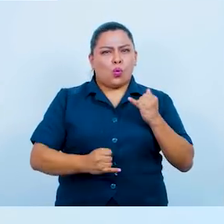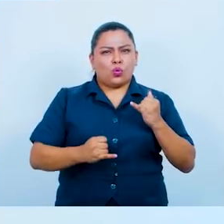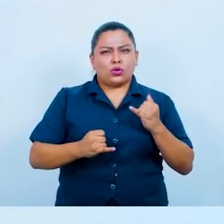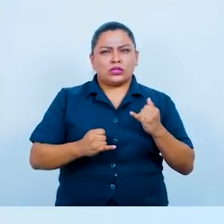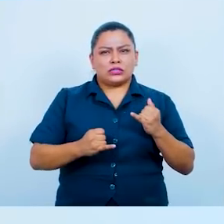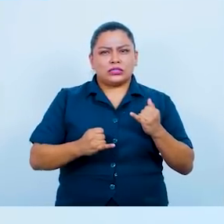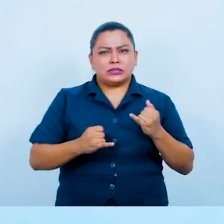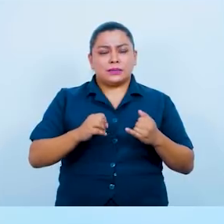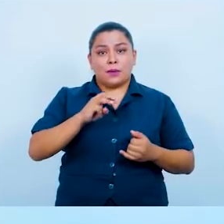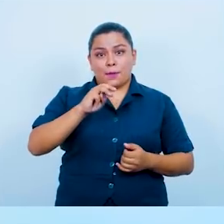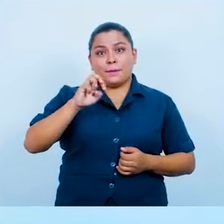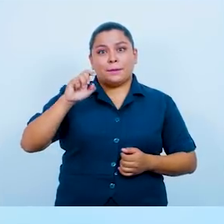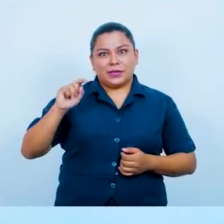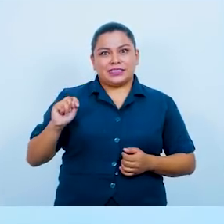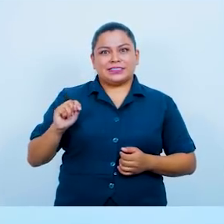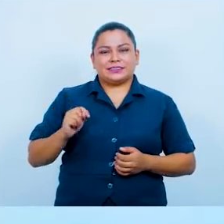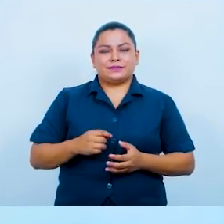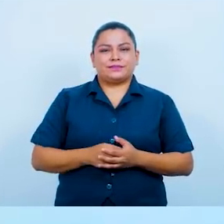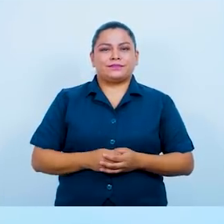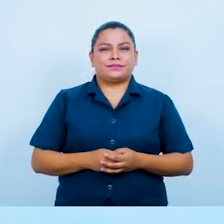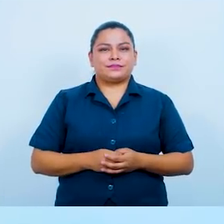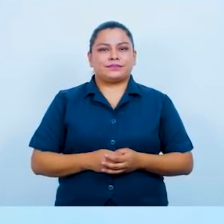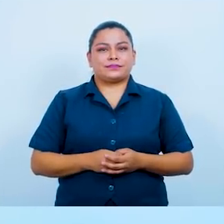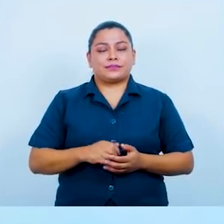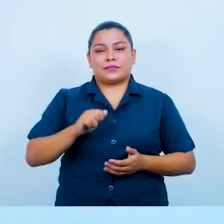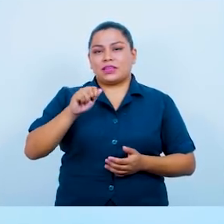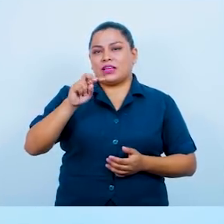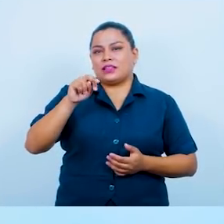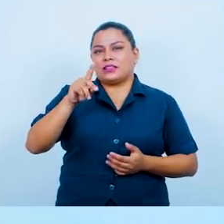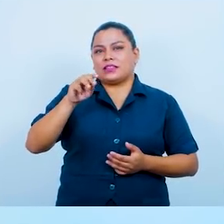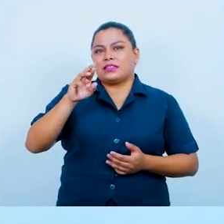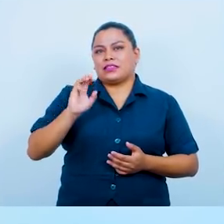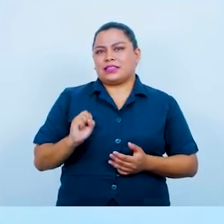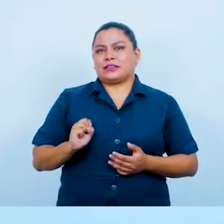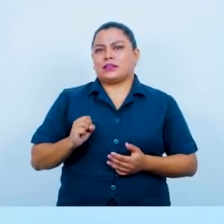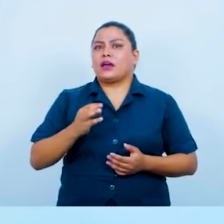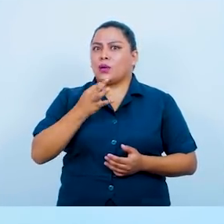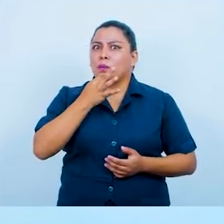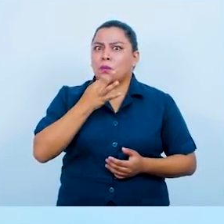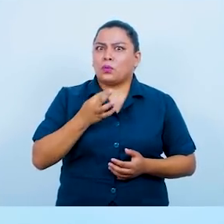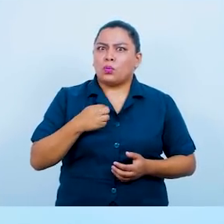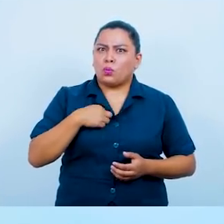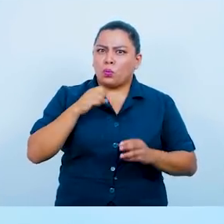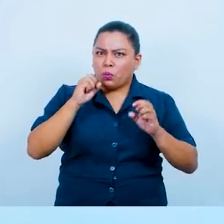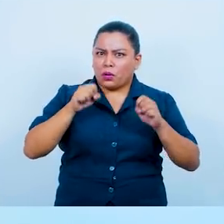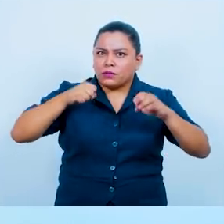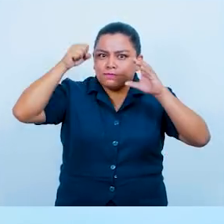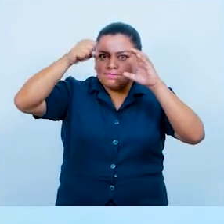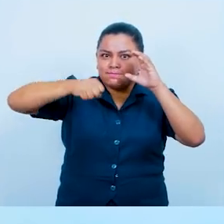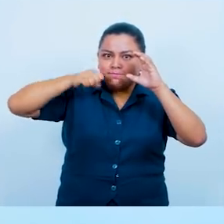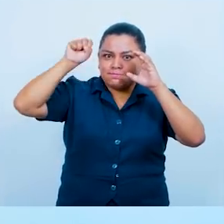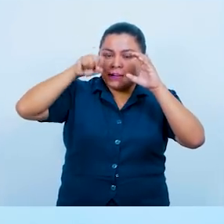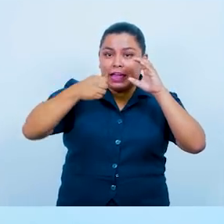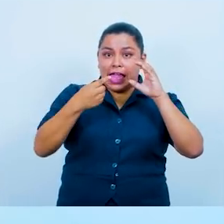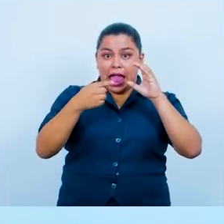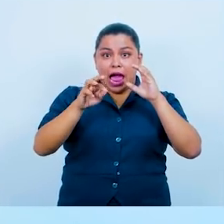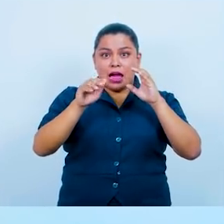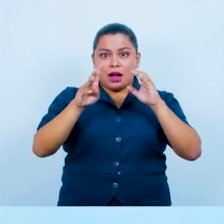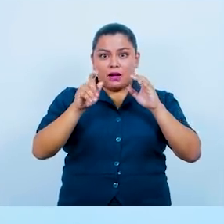de Google Meet. Andrés González nos pregunta, ¿es verdad que puedo grabar mis clases virtuales con